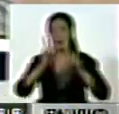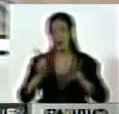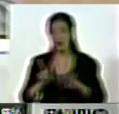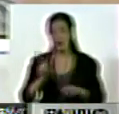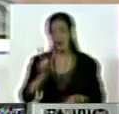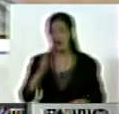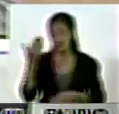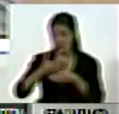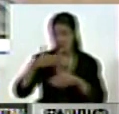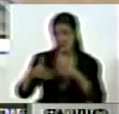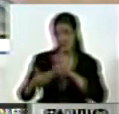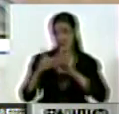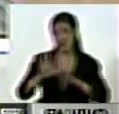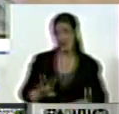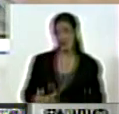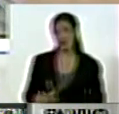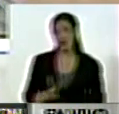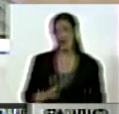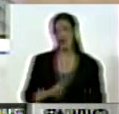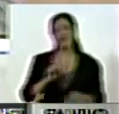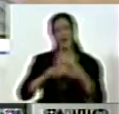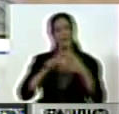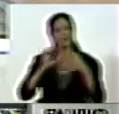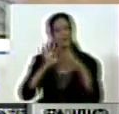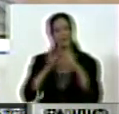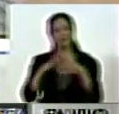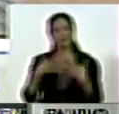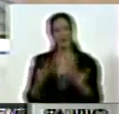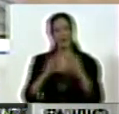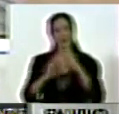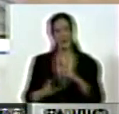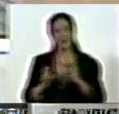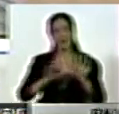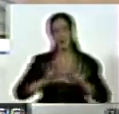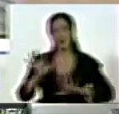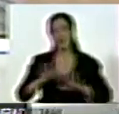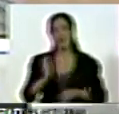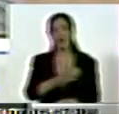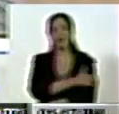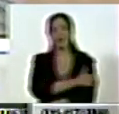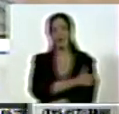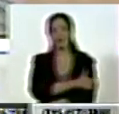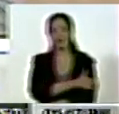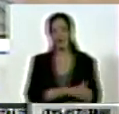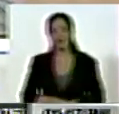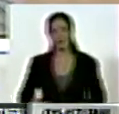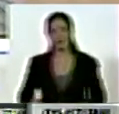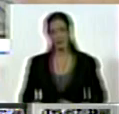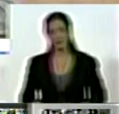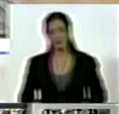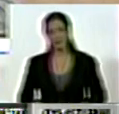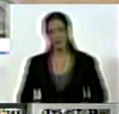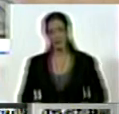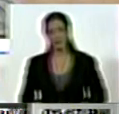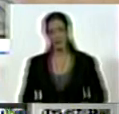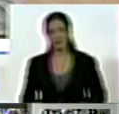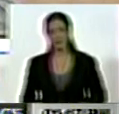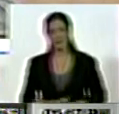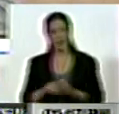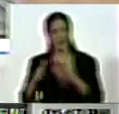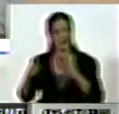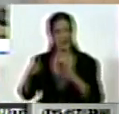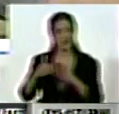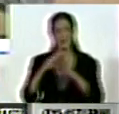país, está directamente relacionada con las acciones de la oposición apátrida. Las